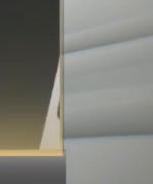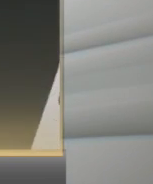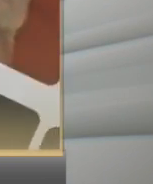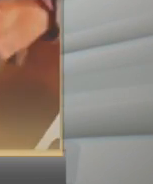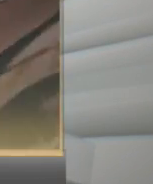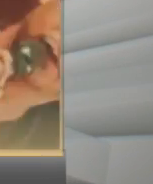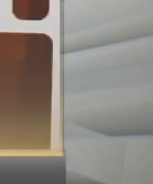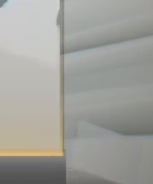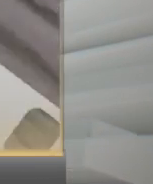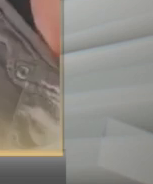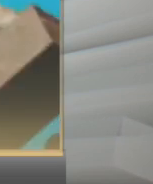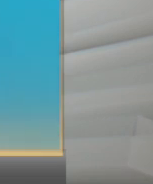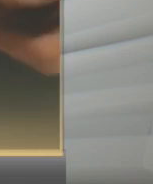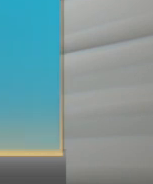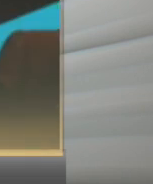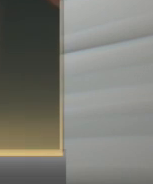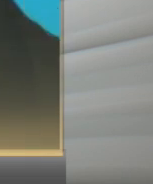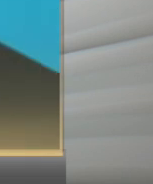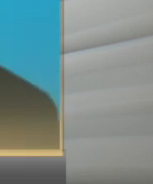dejando huella